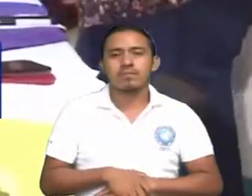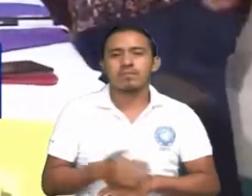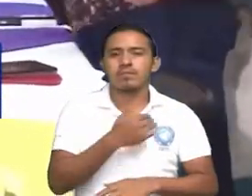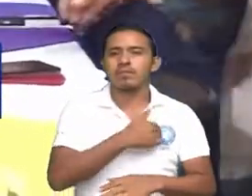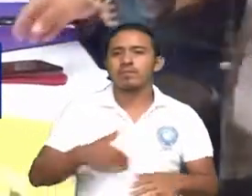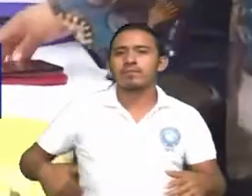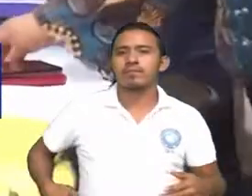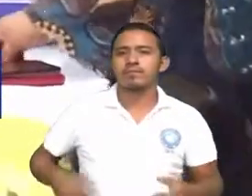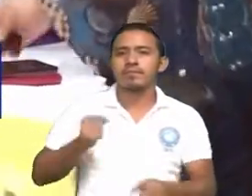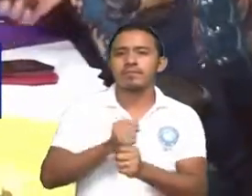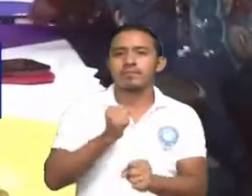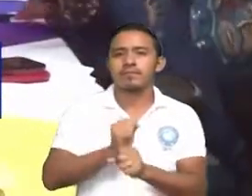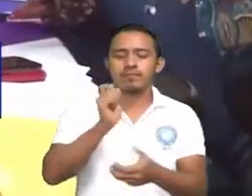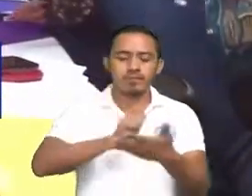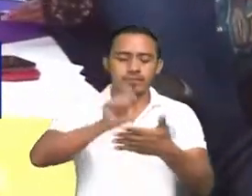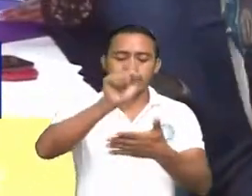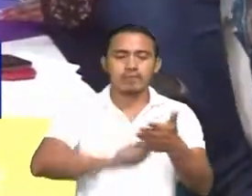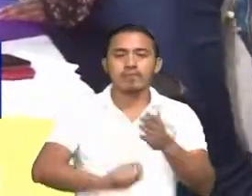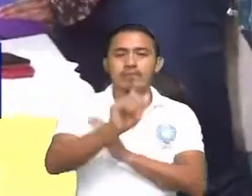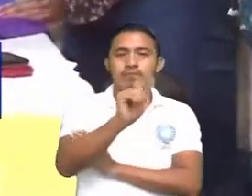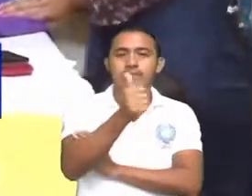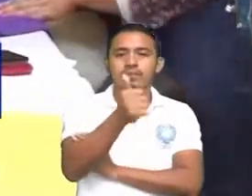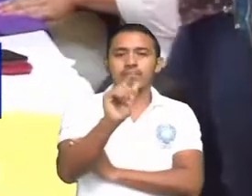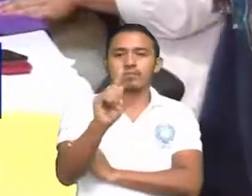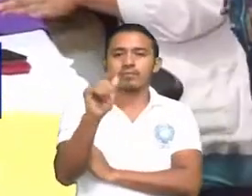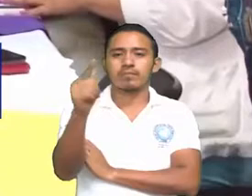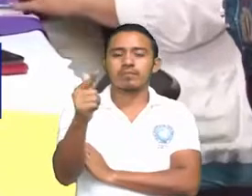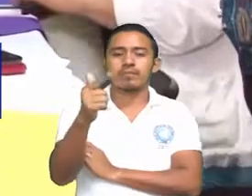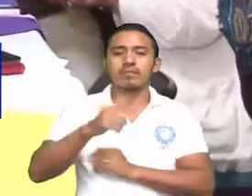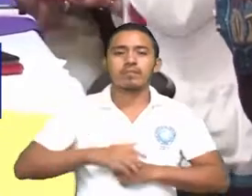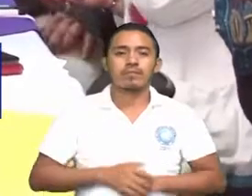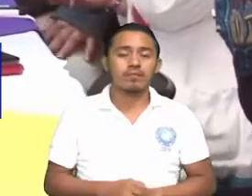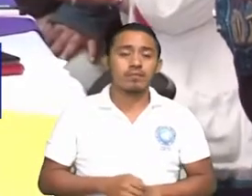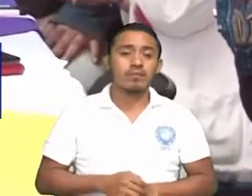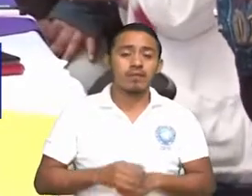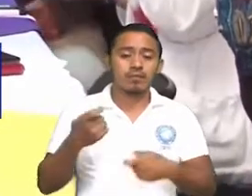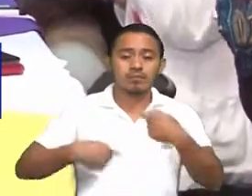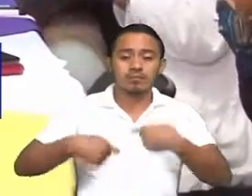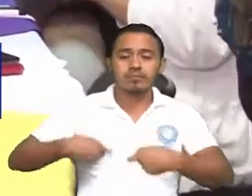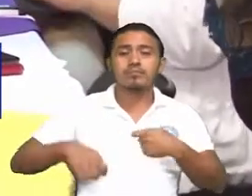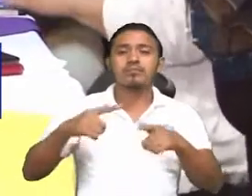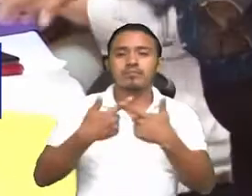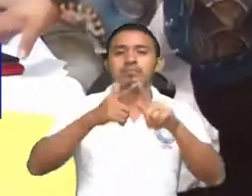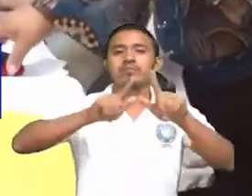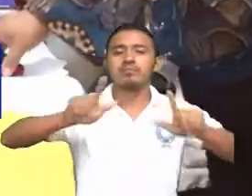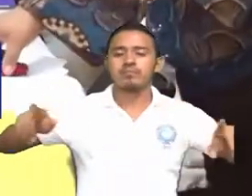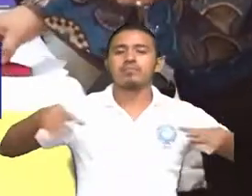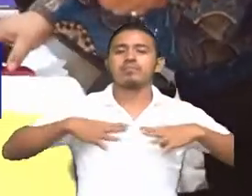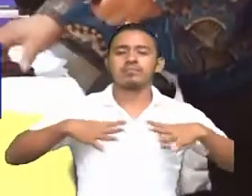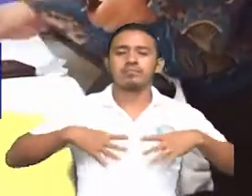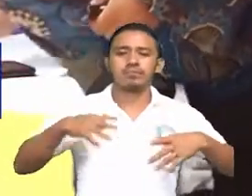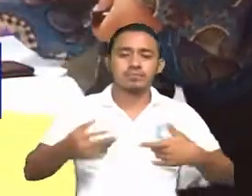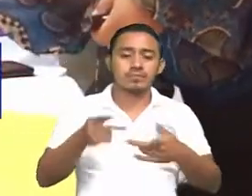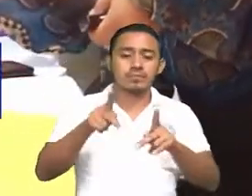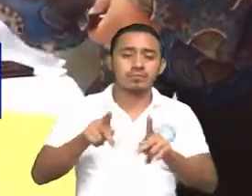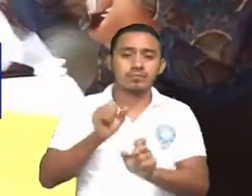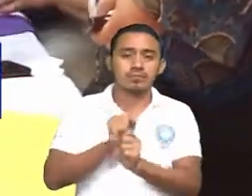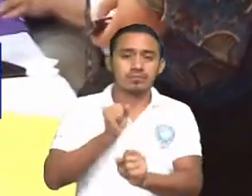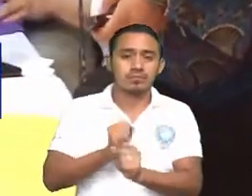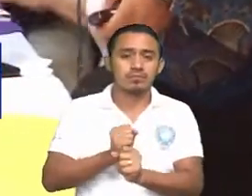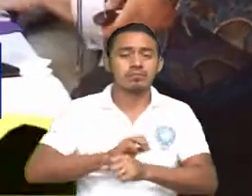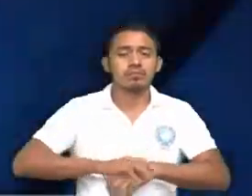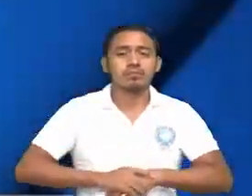Ministerio del Trabajo ratifica que 16 y 17 de septiembre son asuetos con goce de salarios para los